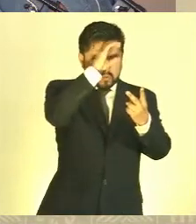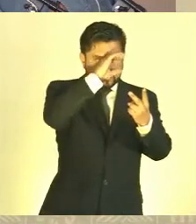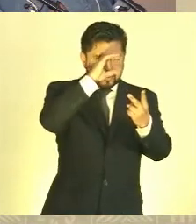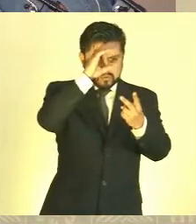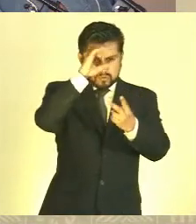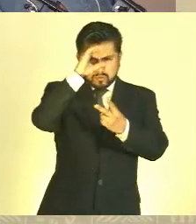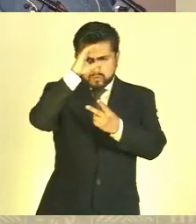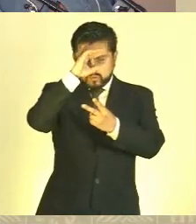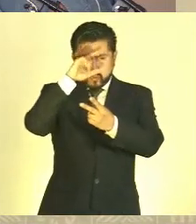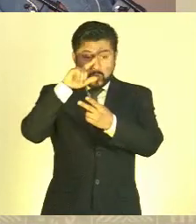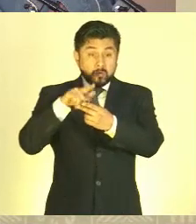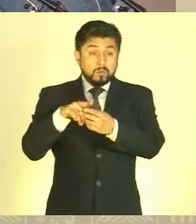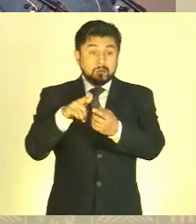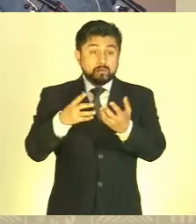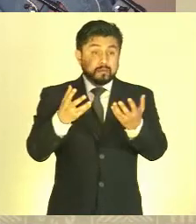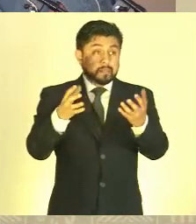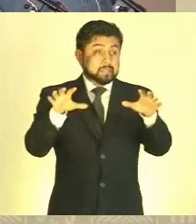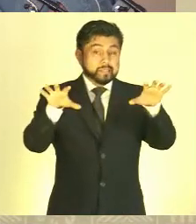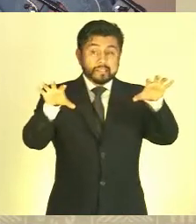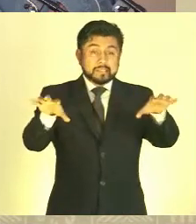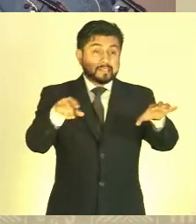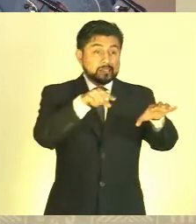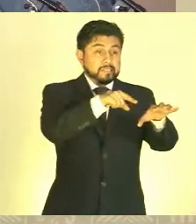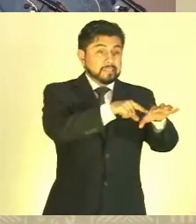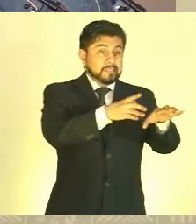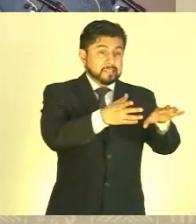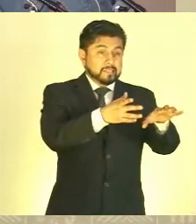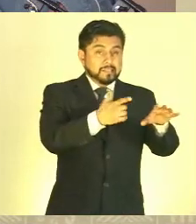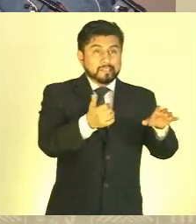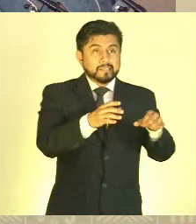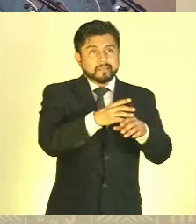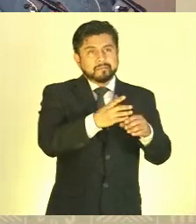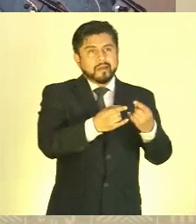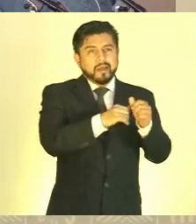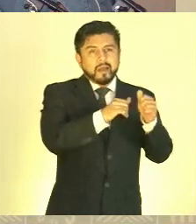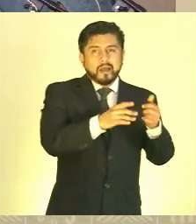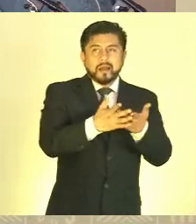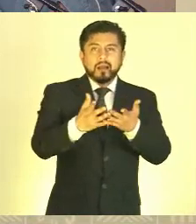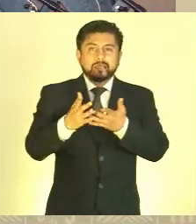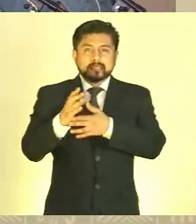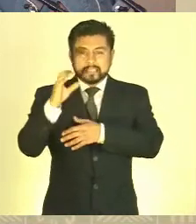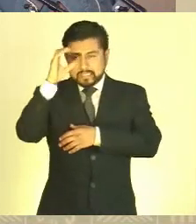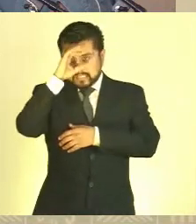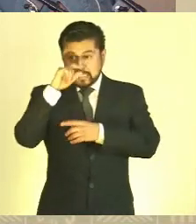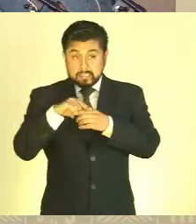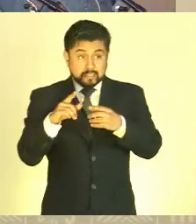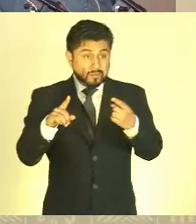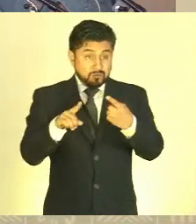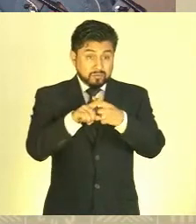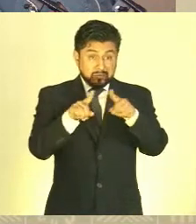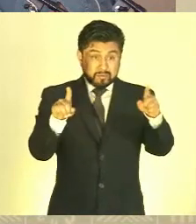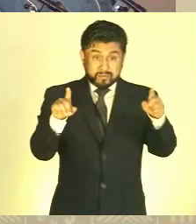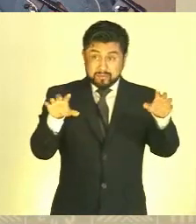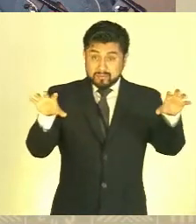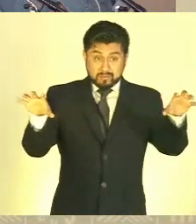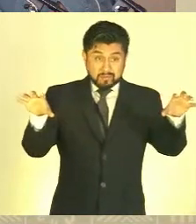Las humanidades y la ciencia. Porque en realidad no son distintas, son